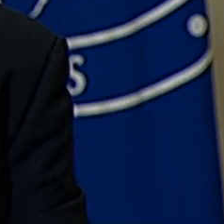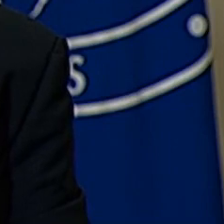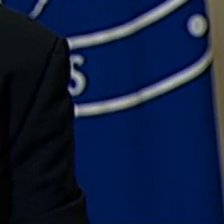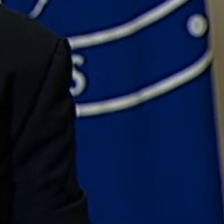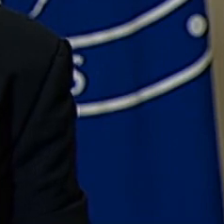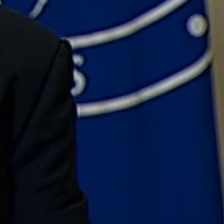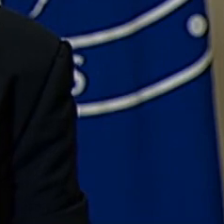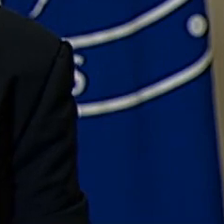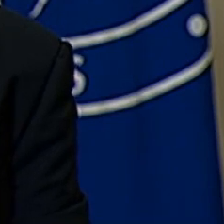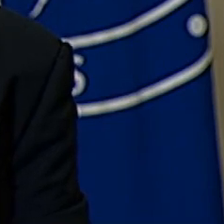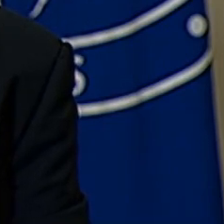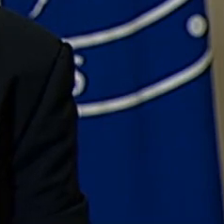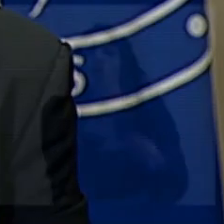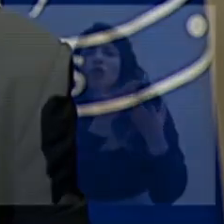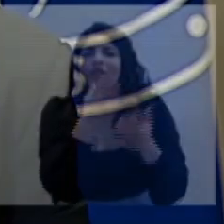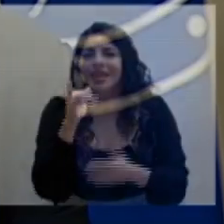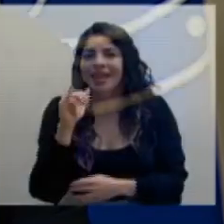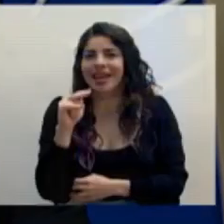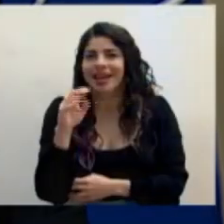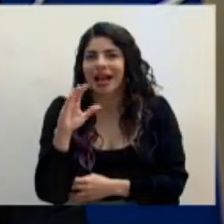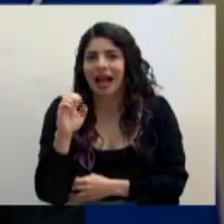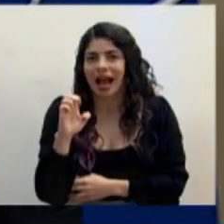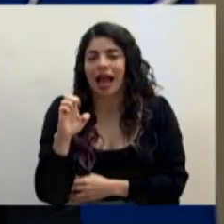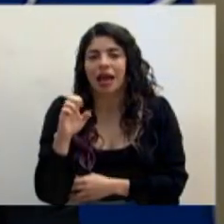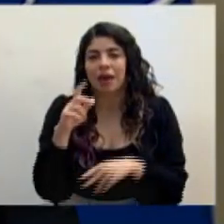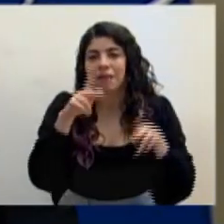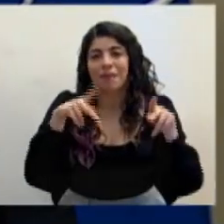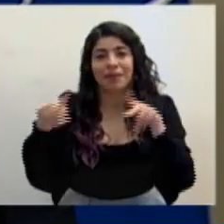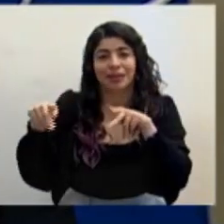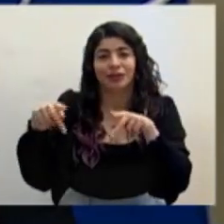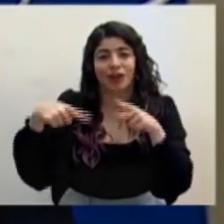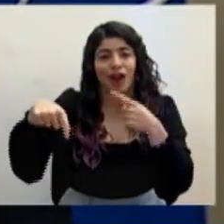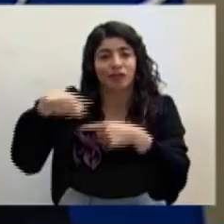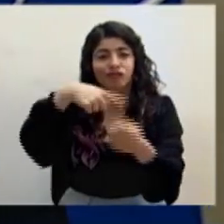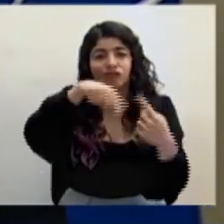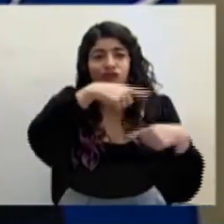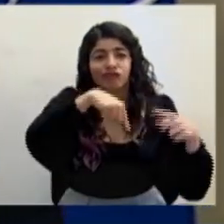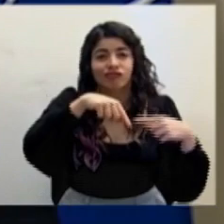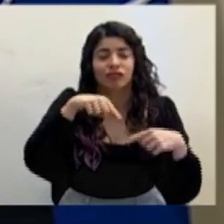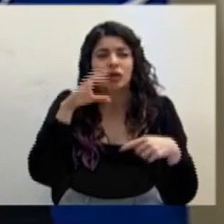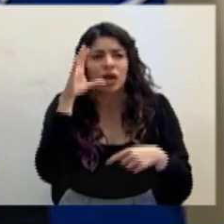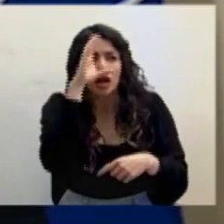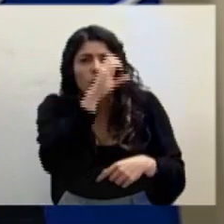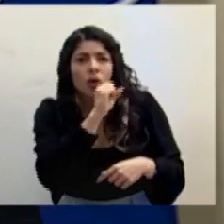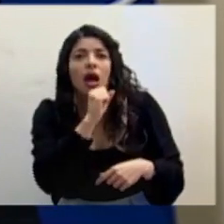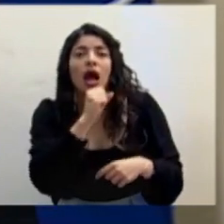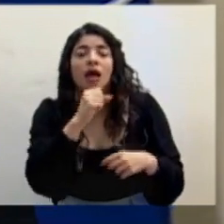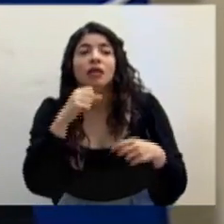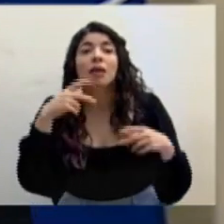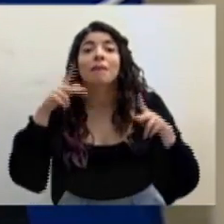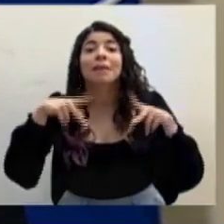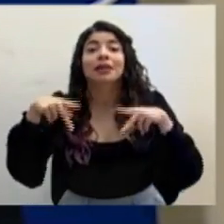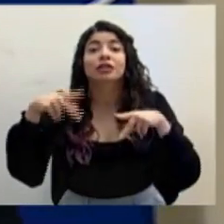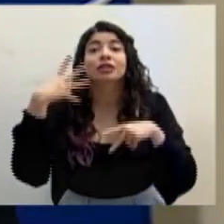proporciona el INCAE sobre la movilidad de personas, efectivamente una reducción de